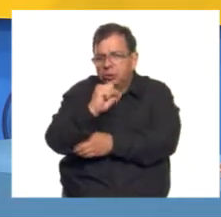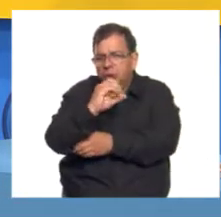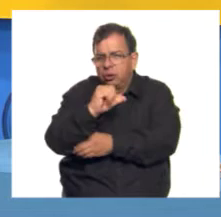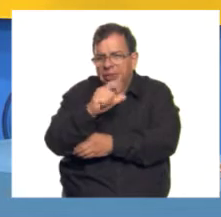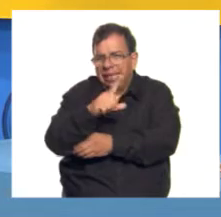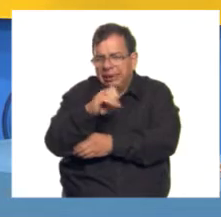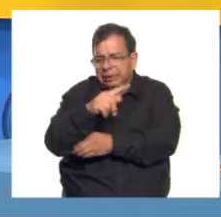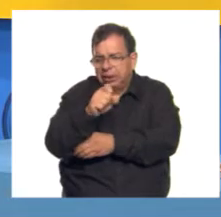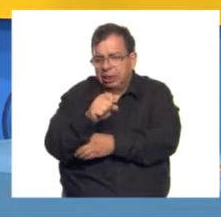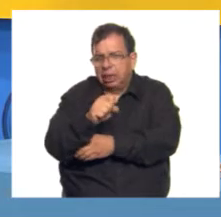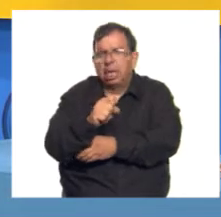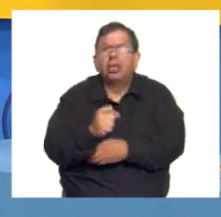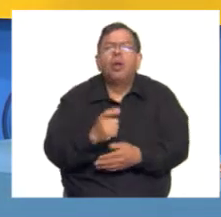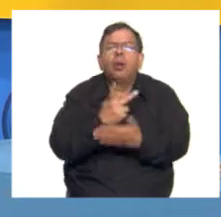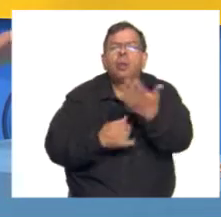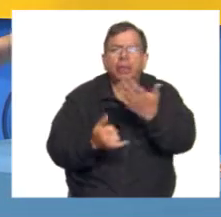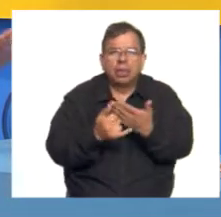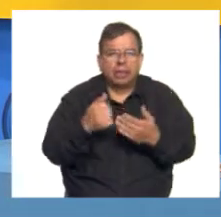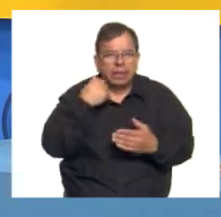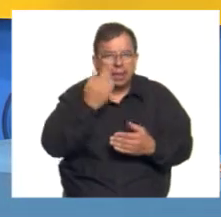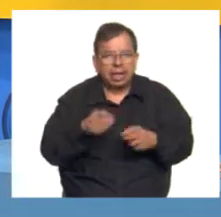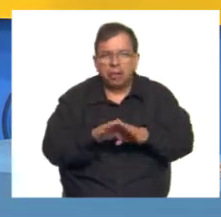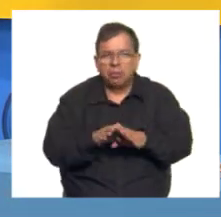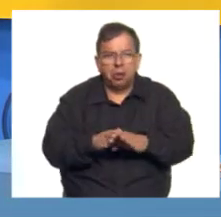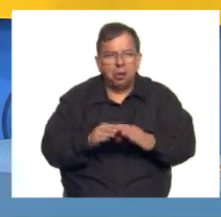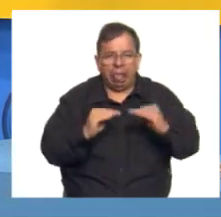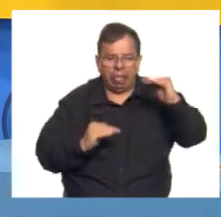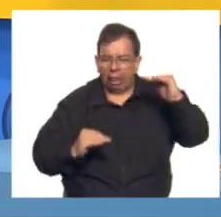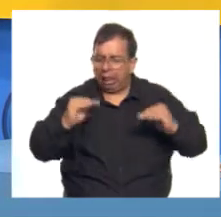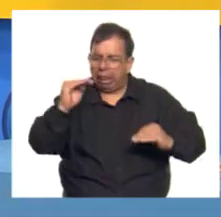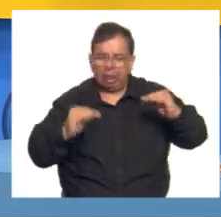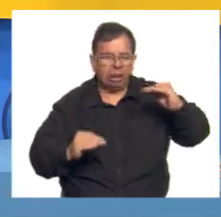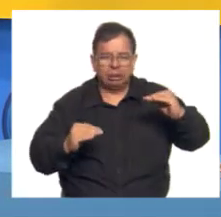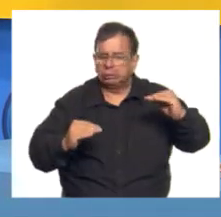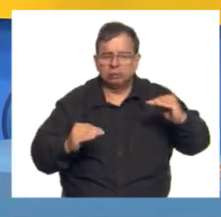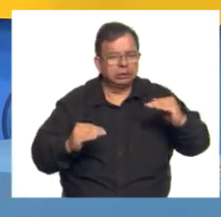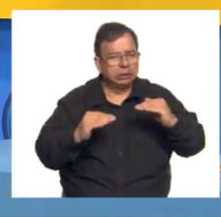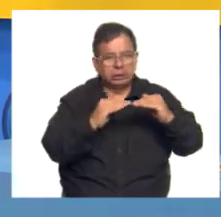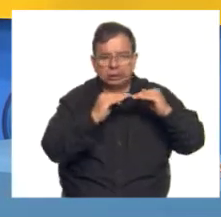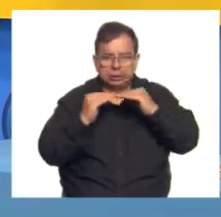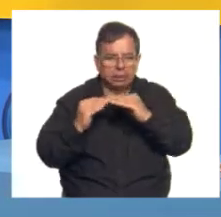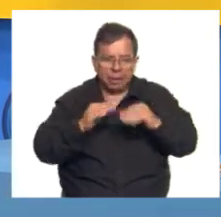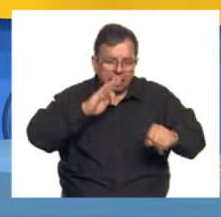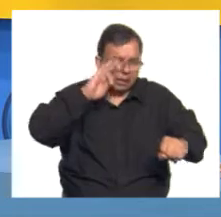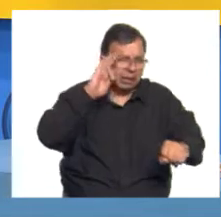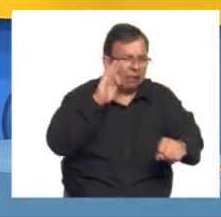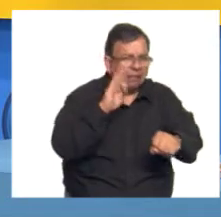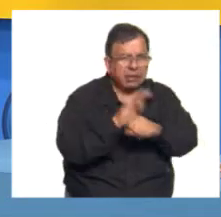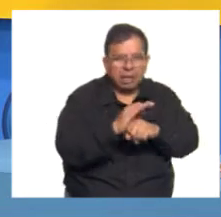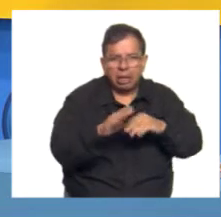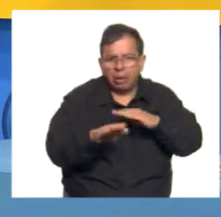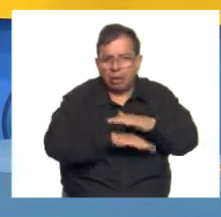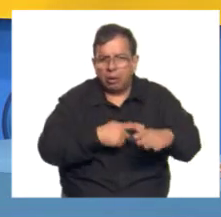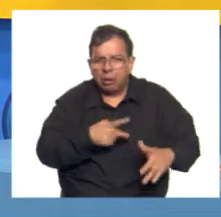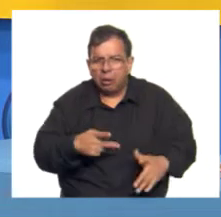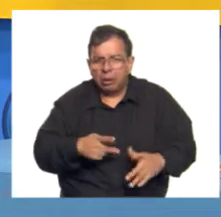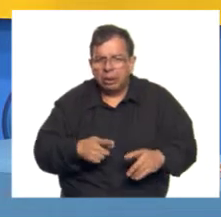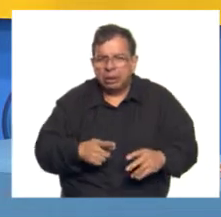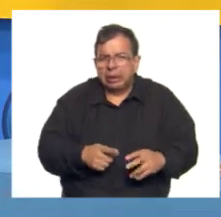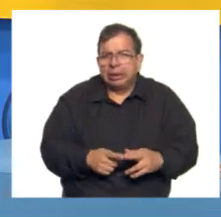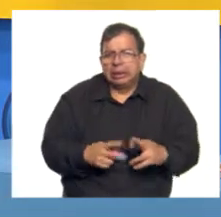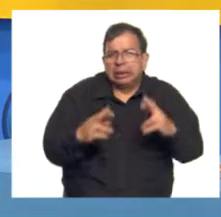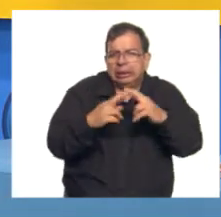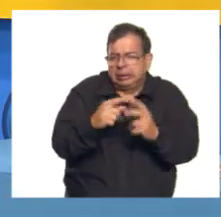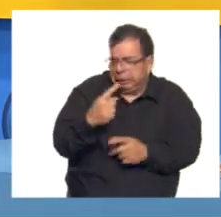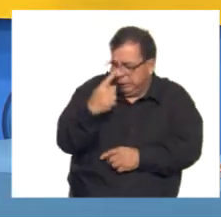proyecto educativo tenía el objetivo de acabar con la desigualdad defendiendo a las clases desposeídas, combatiendo el fanatismo religioso